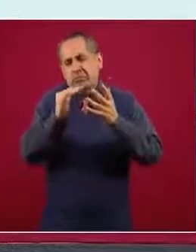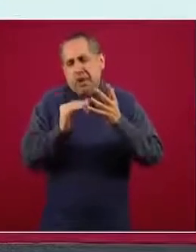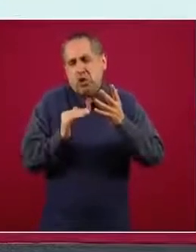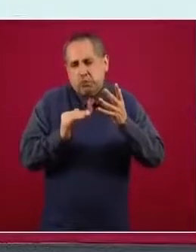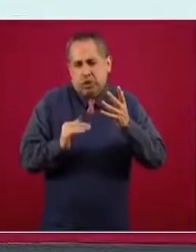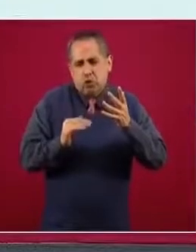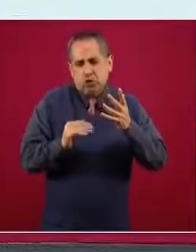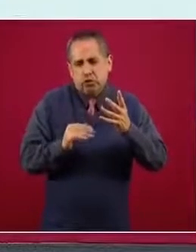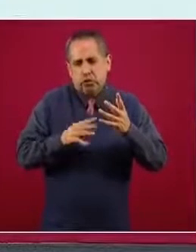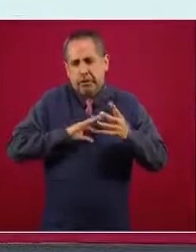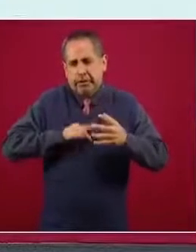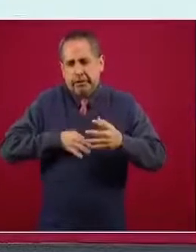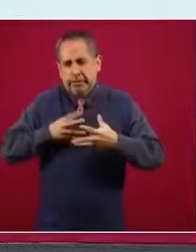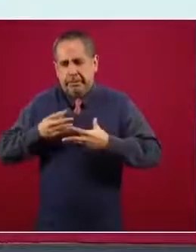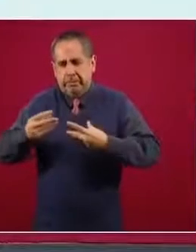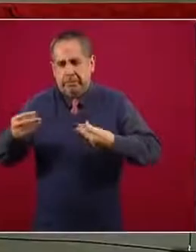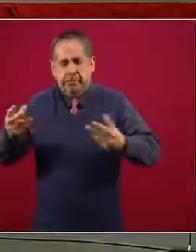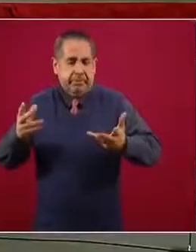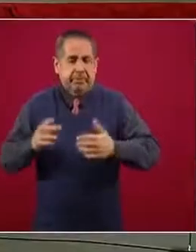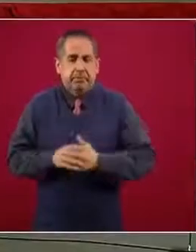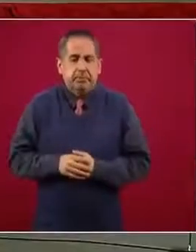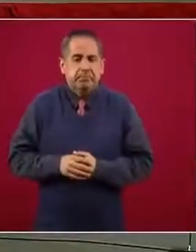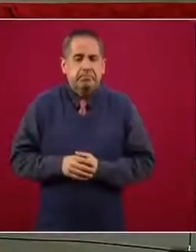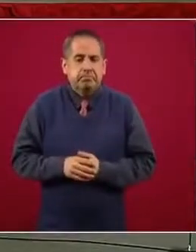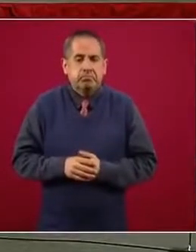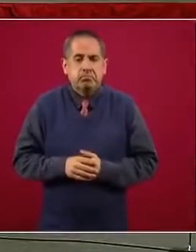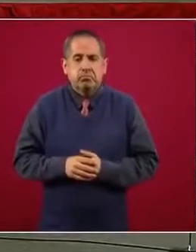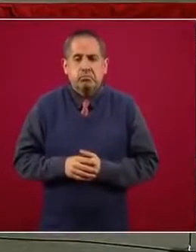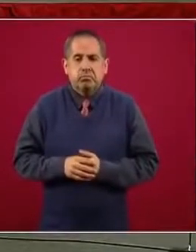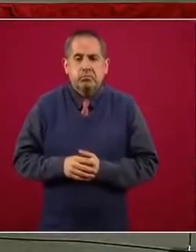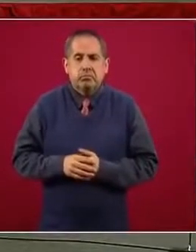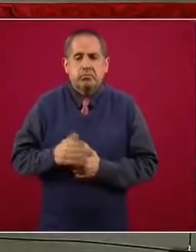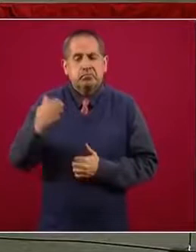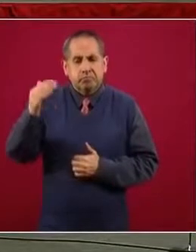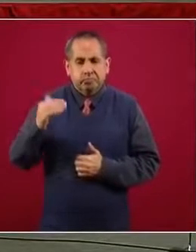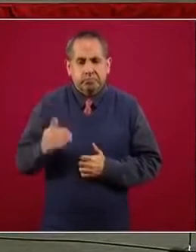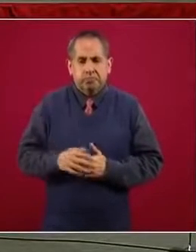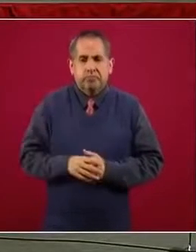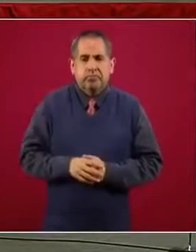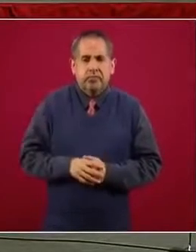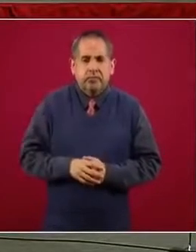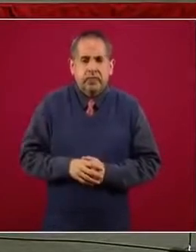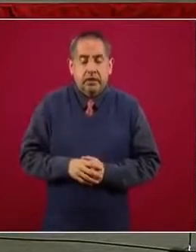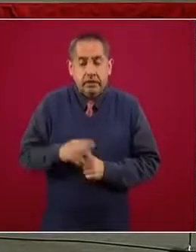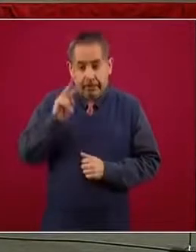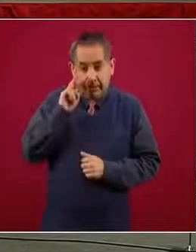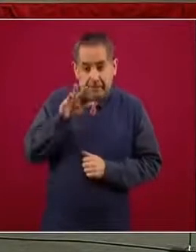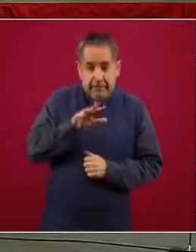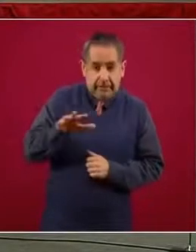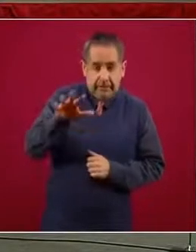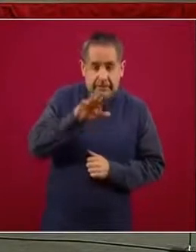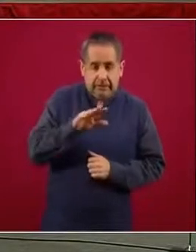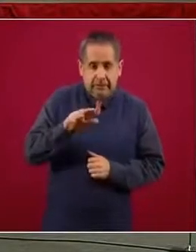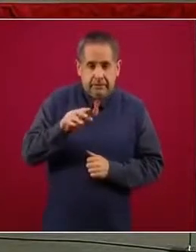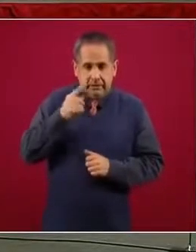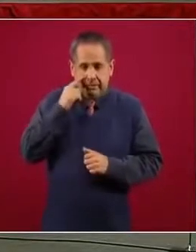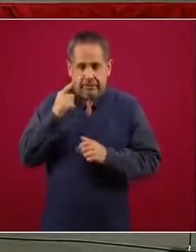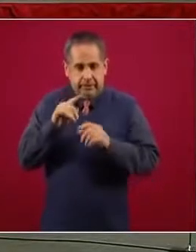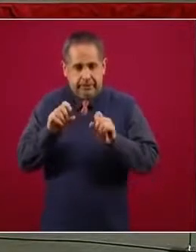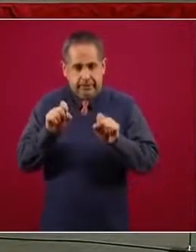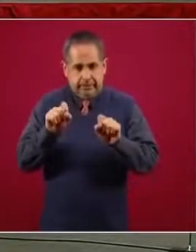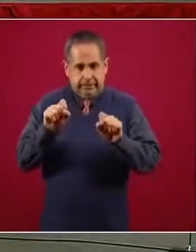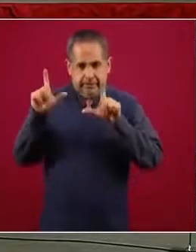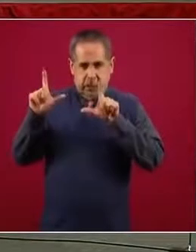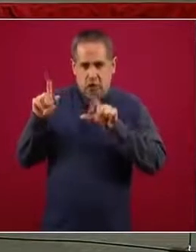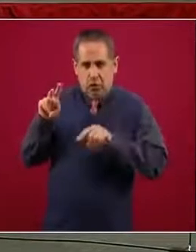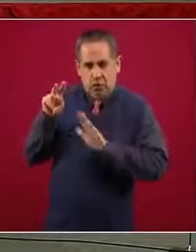de transmisión. Veamos la siguiente lámina. Aquí vamos a ver una animación que